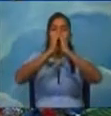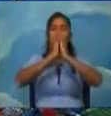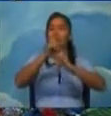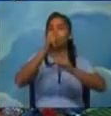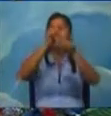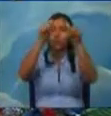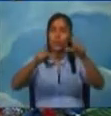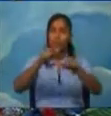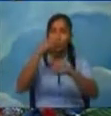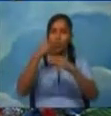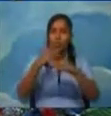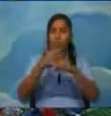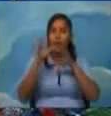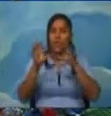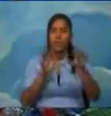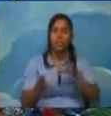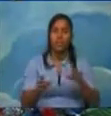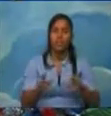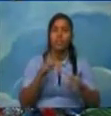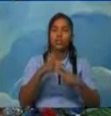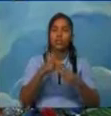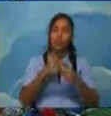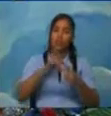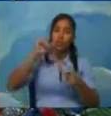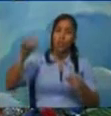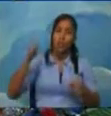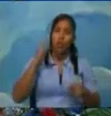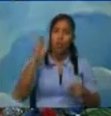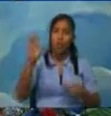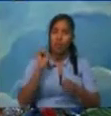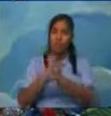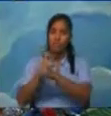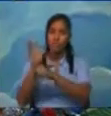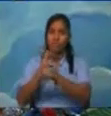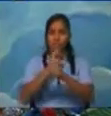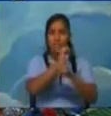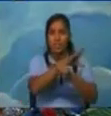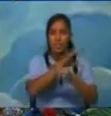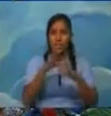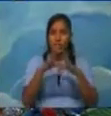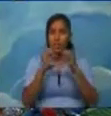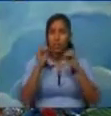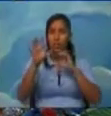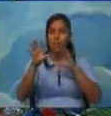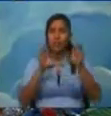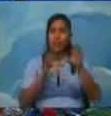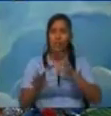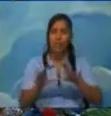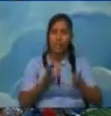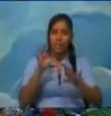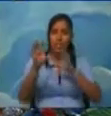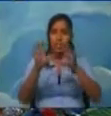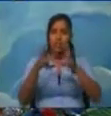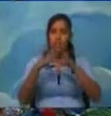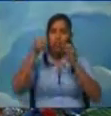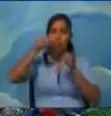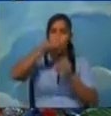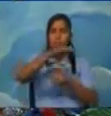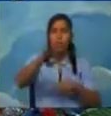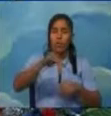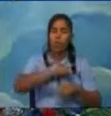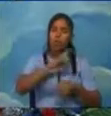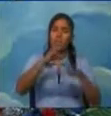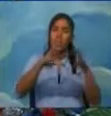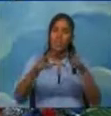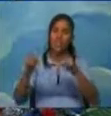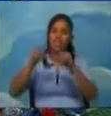como hacen las naciones, Jehová los esparcirá entre todos los pueblos de la